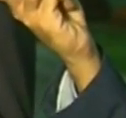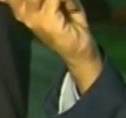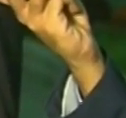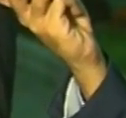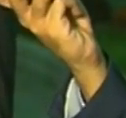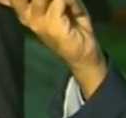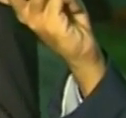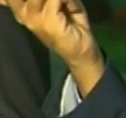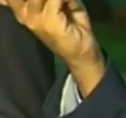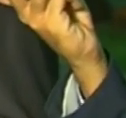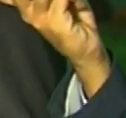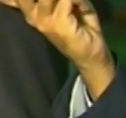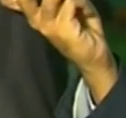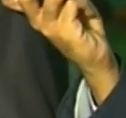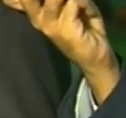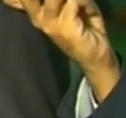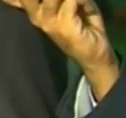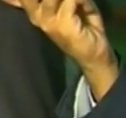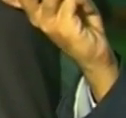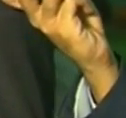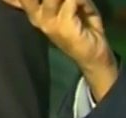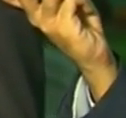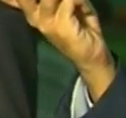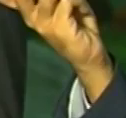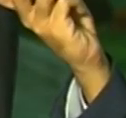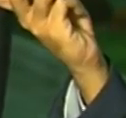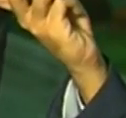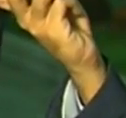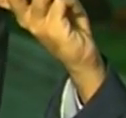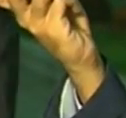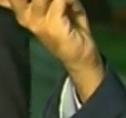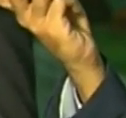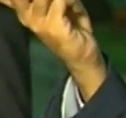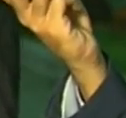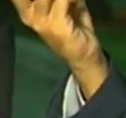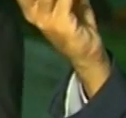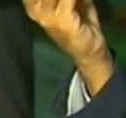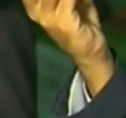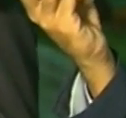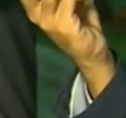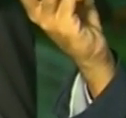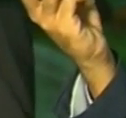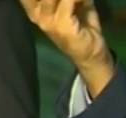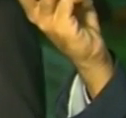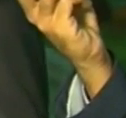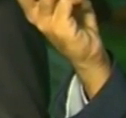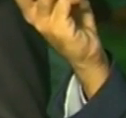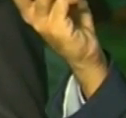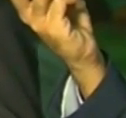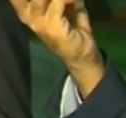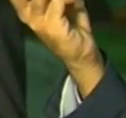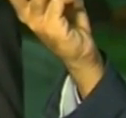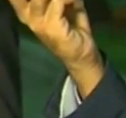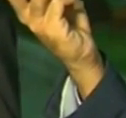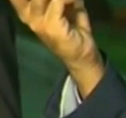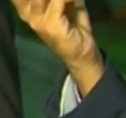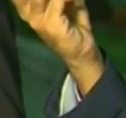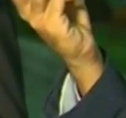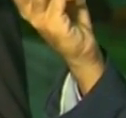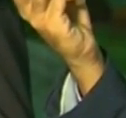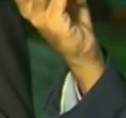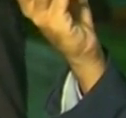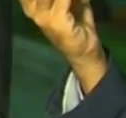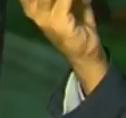y los instrumentos de guerra económica que existen en Miami, en Cúcuta, en la propia